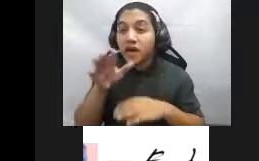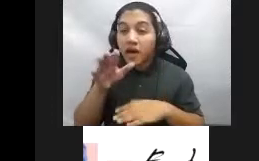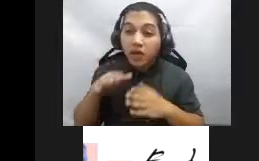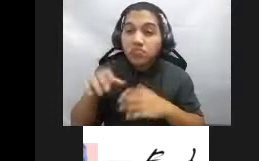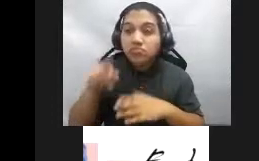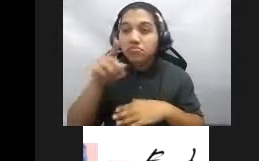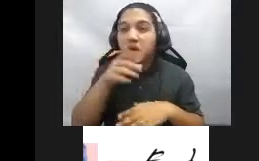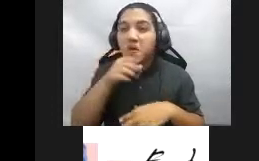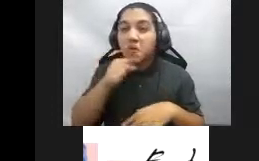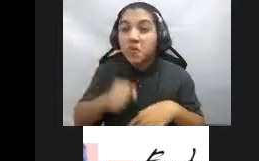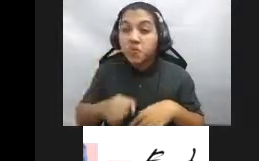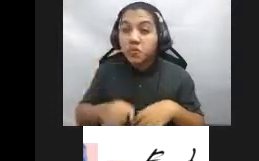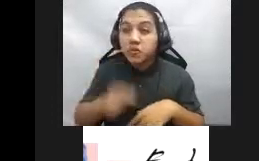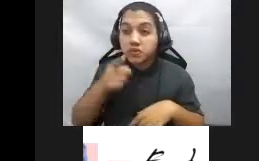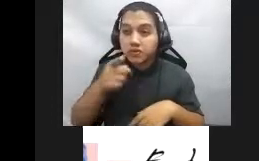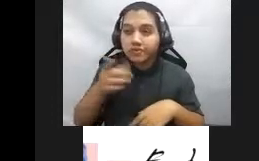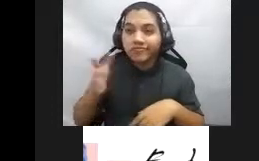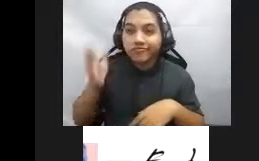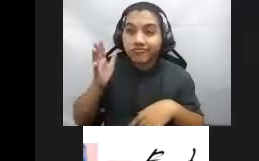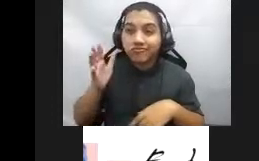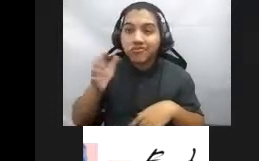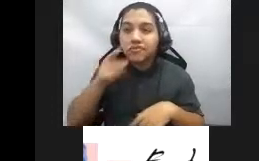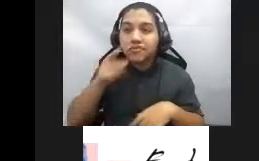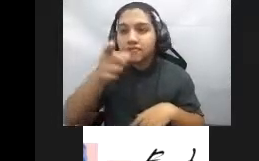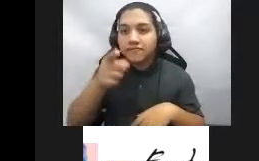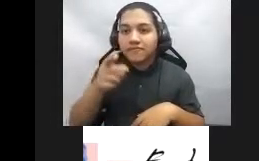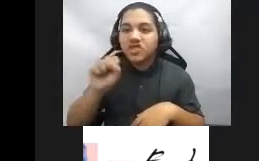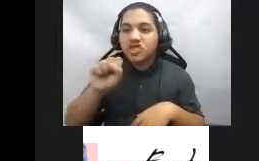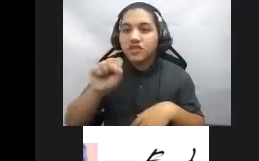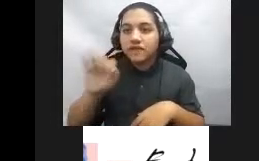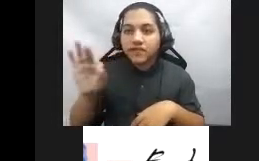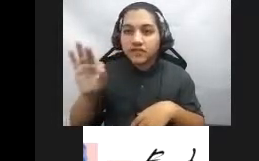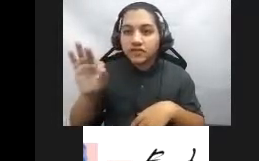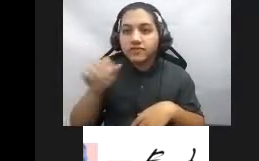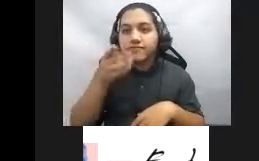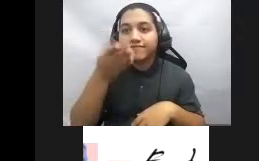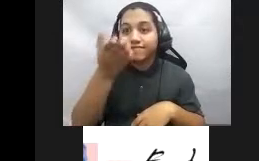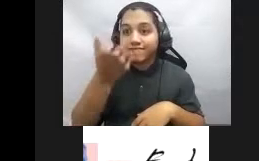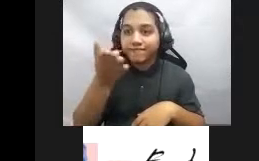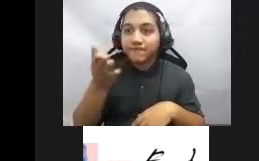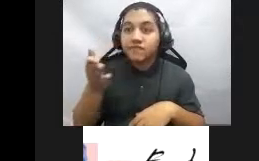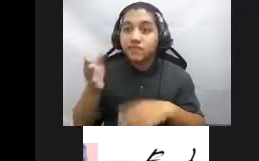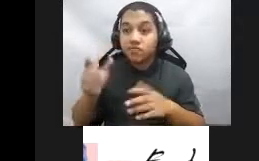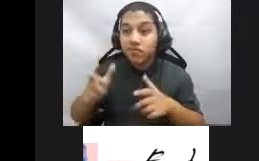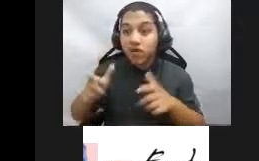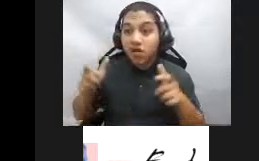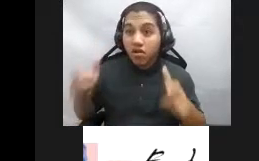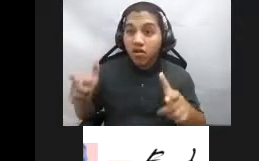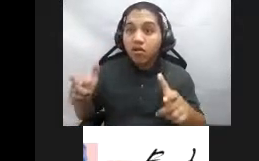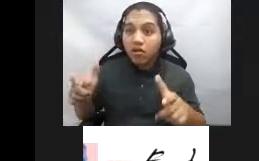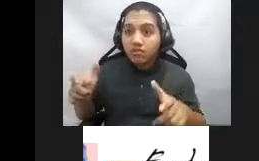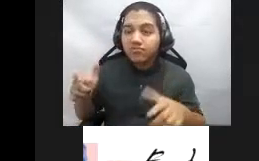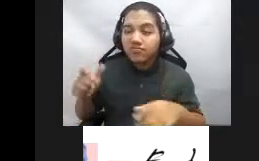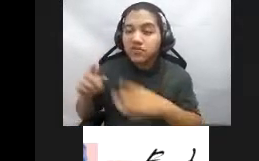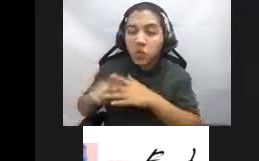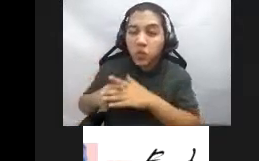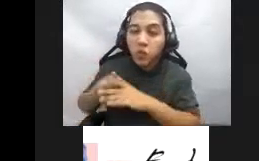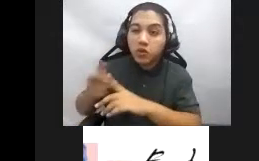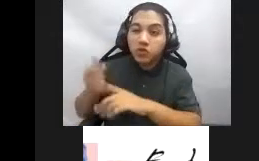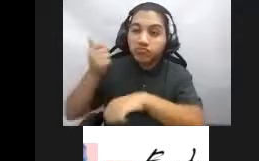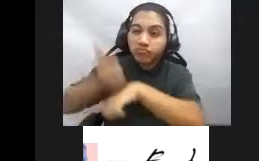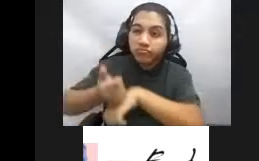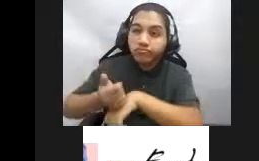el barrio de San Francisco. Este fue uno de los más grandes y de los primeros que se estableció. Esto es